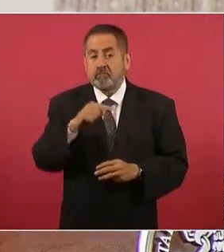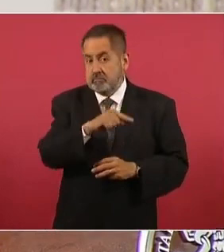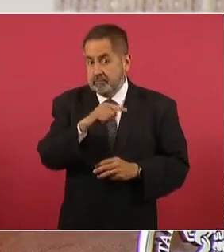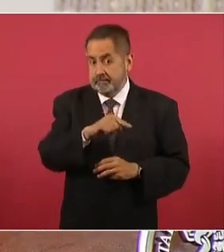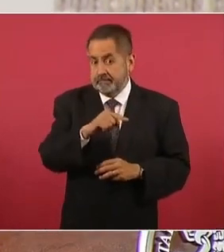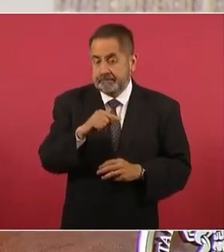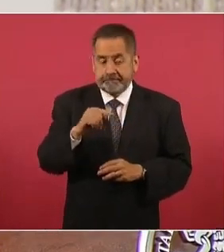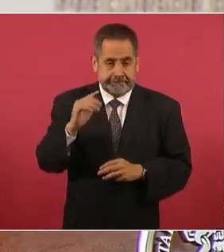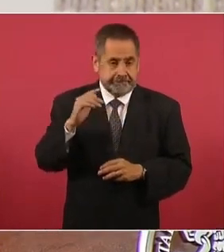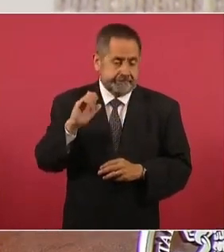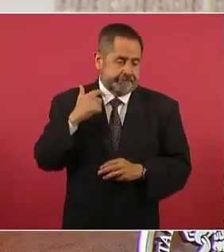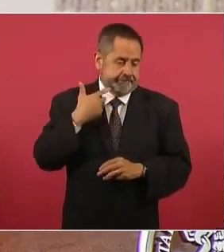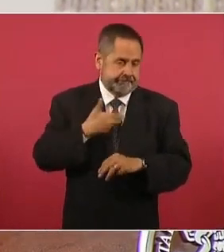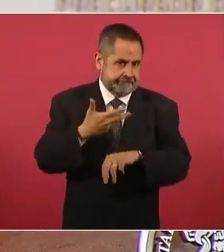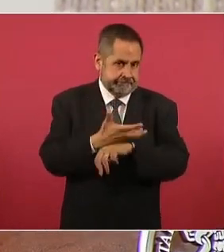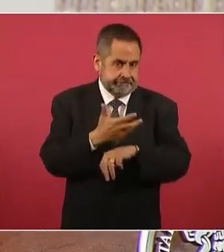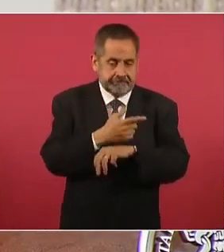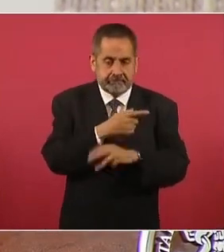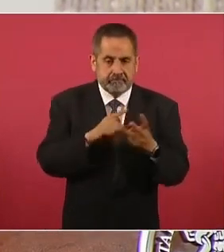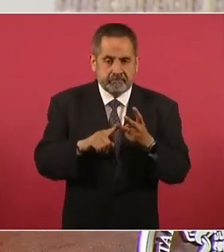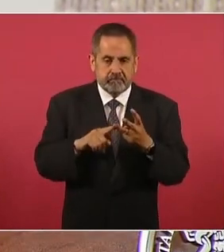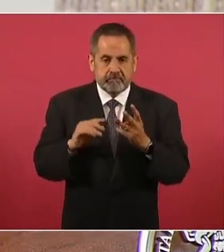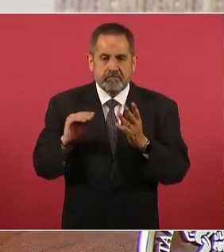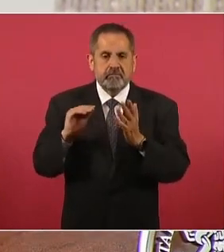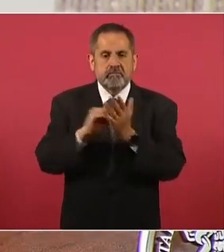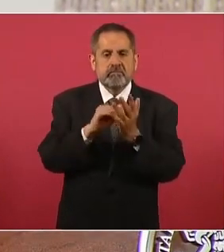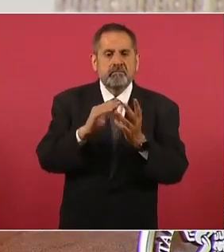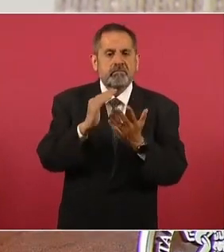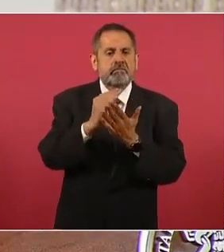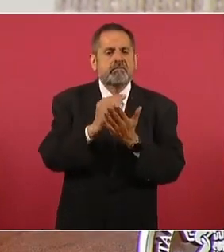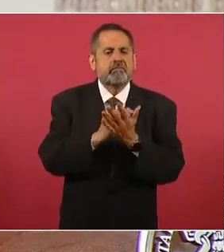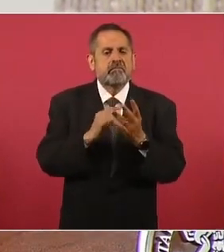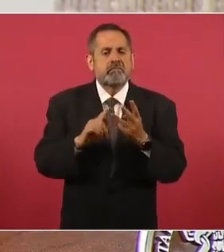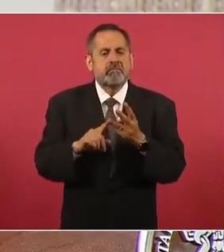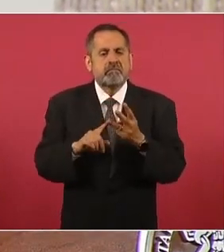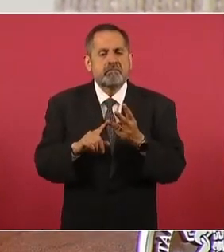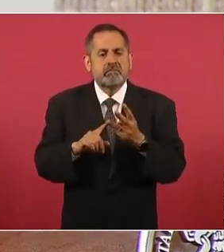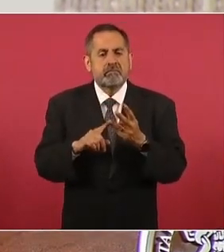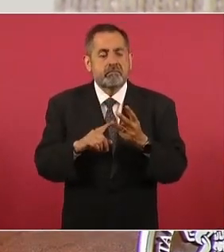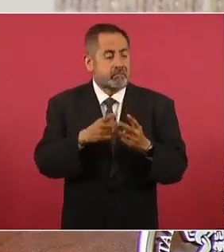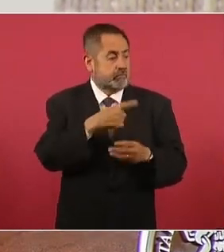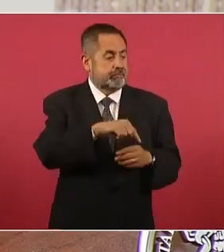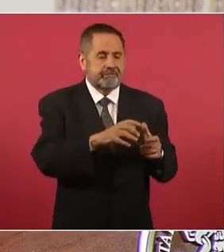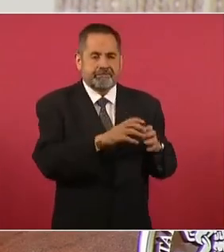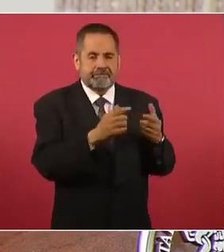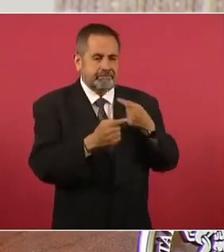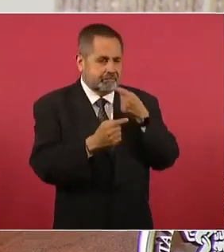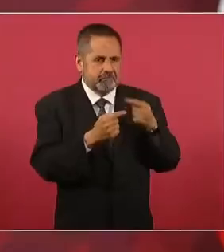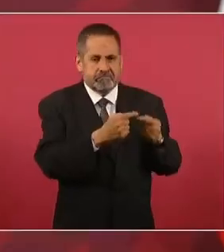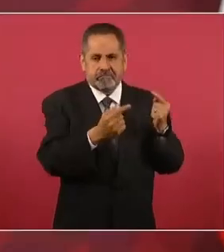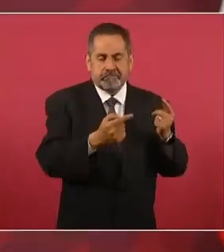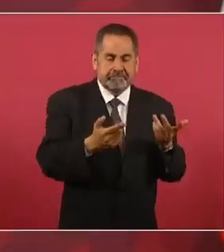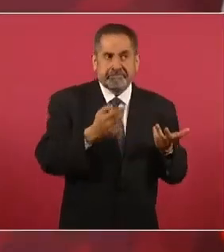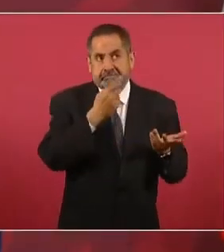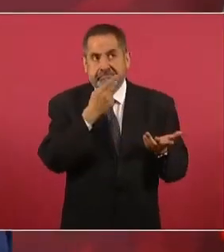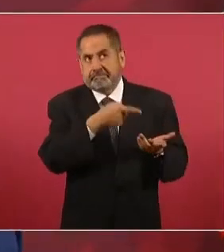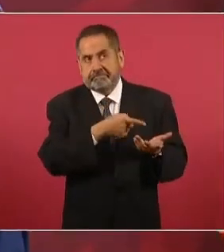estableció una medida que los conservadores dirían ahora